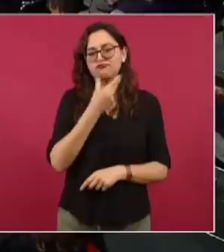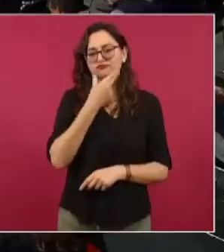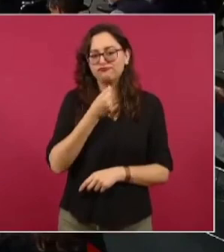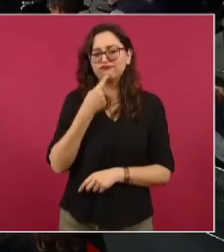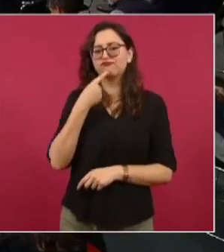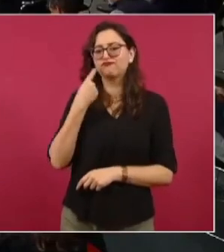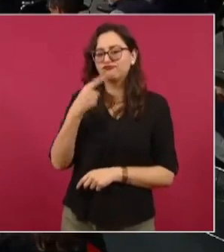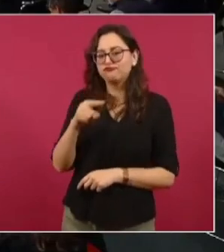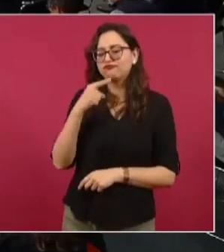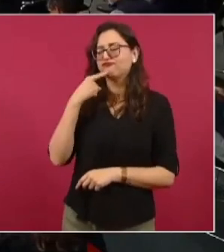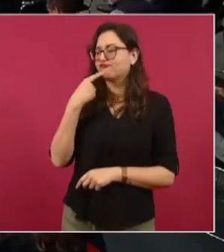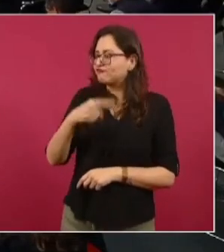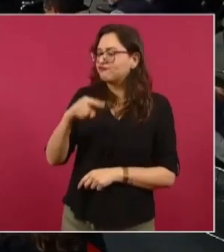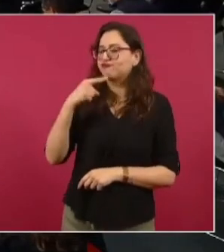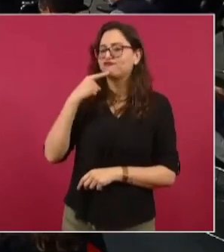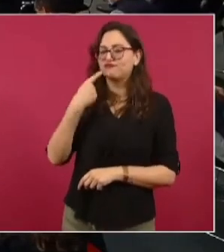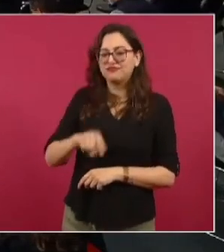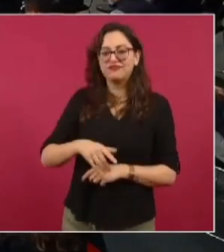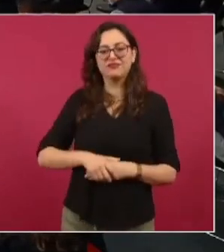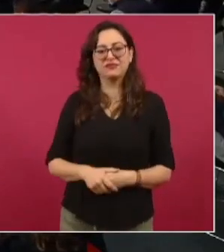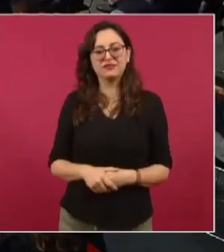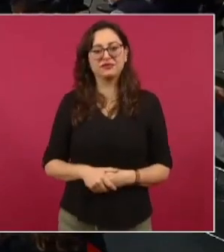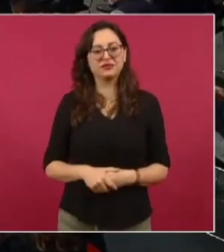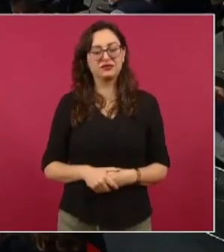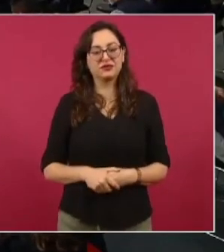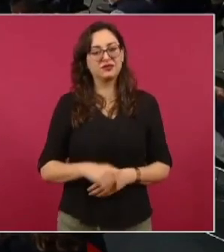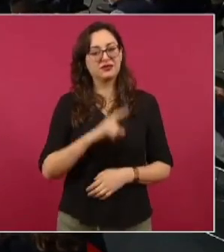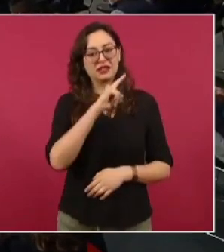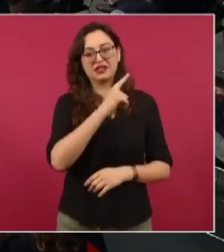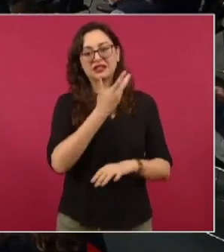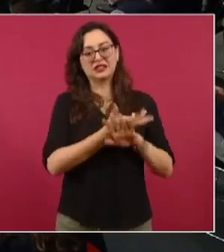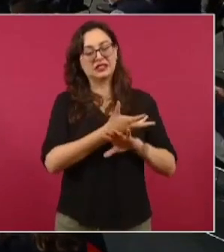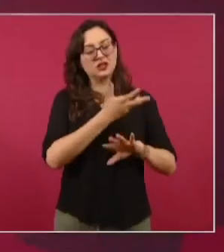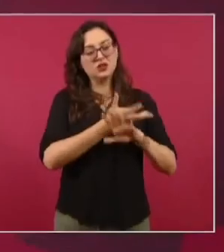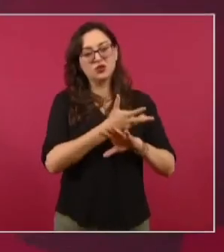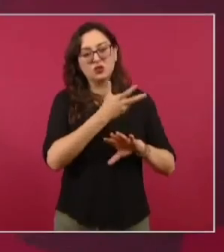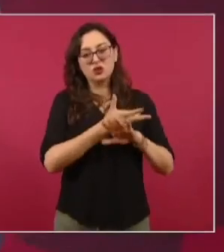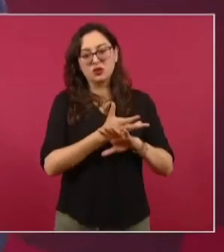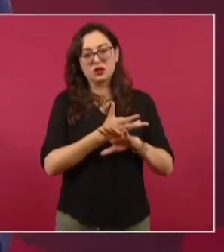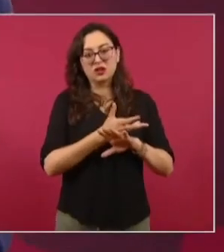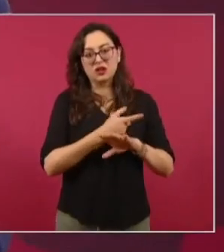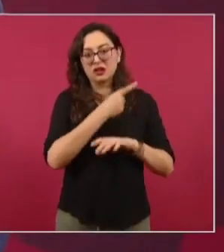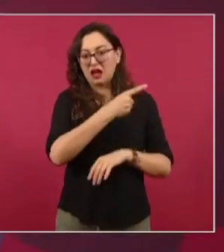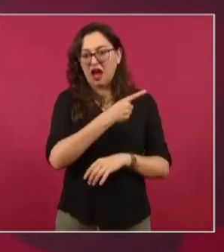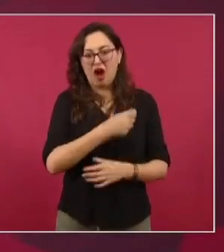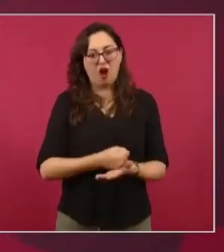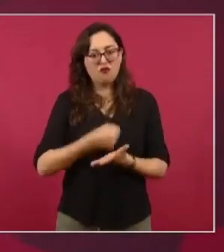en Estados Unidos quieren meternos el country